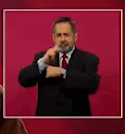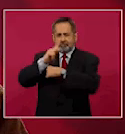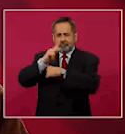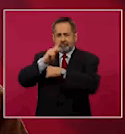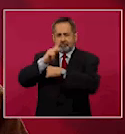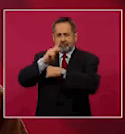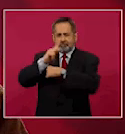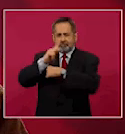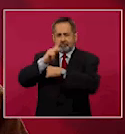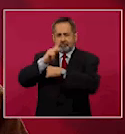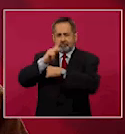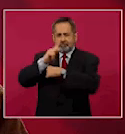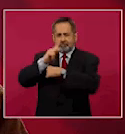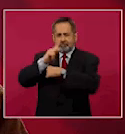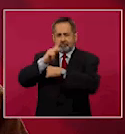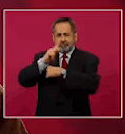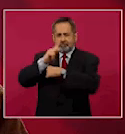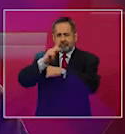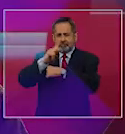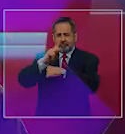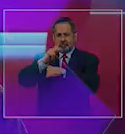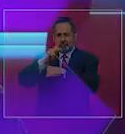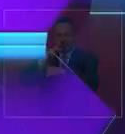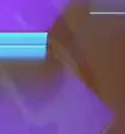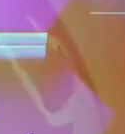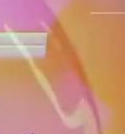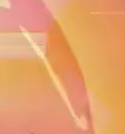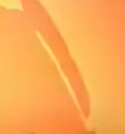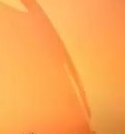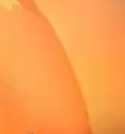tv nos vemos en la siguiente sección de noticias baje